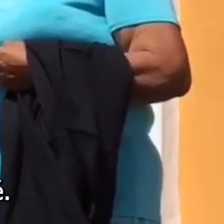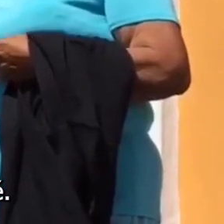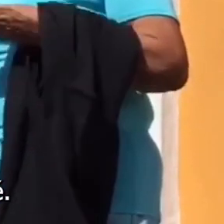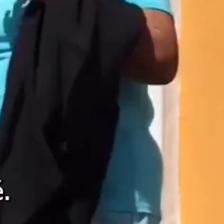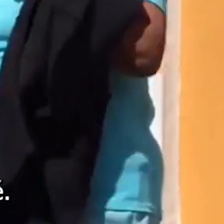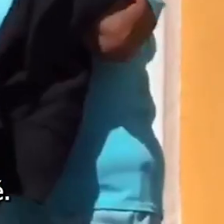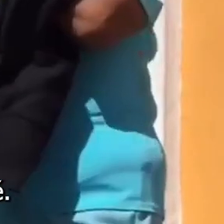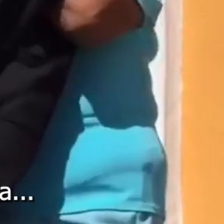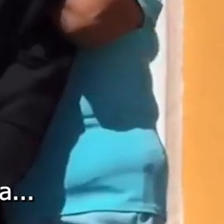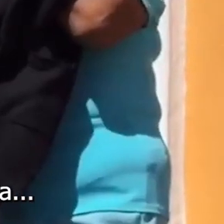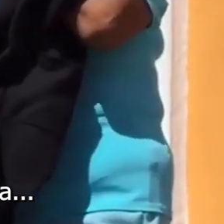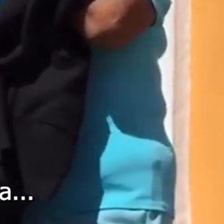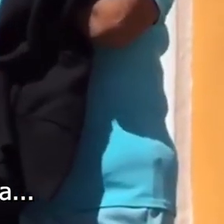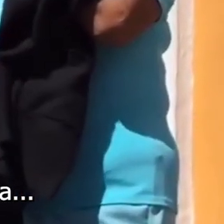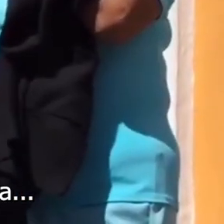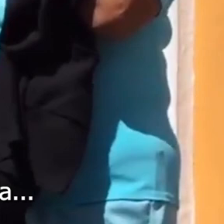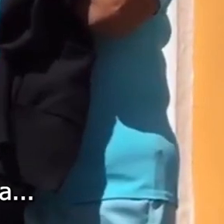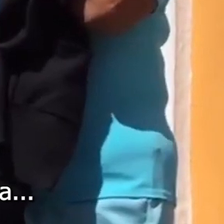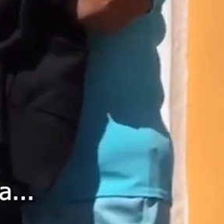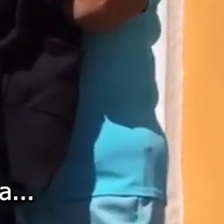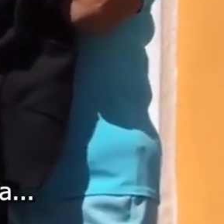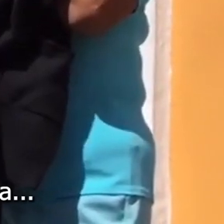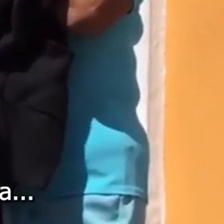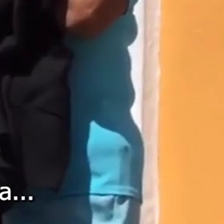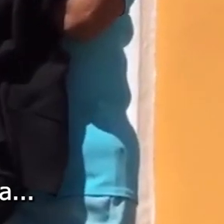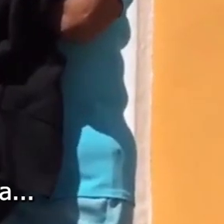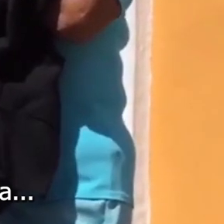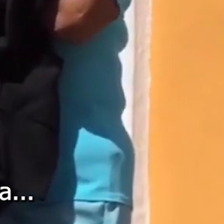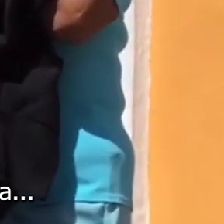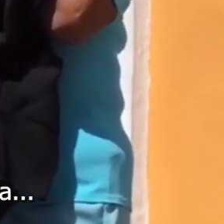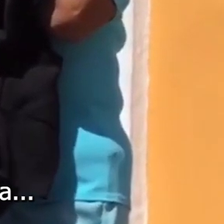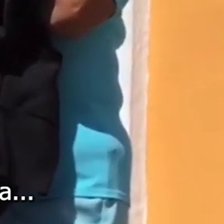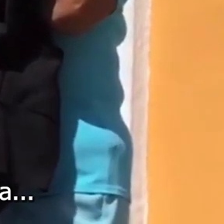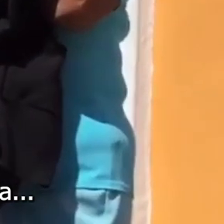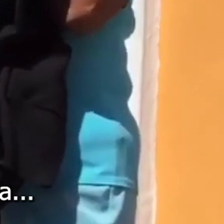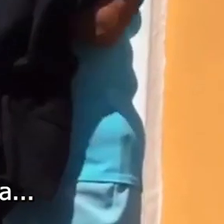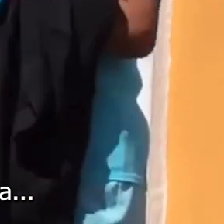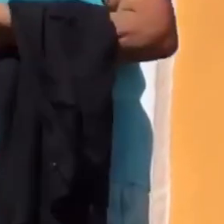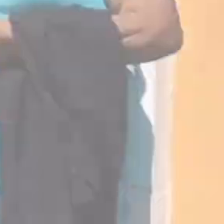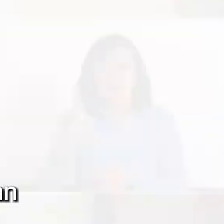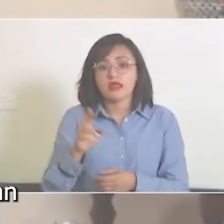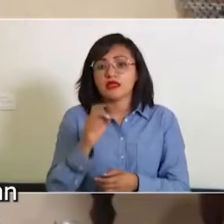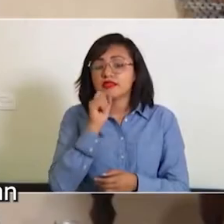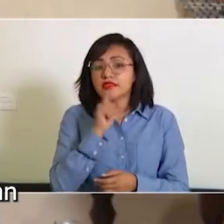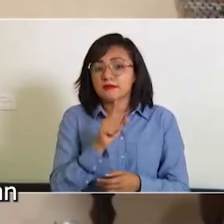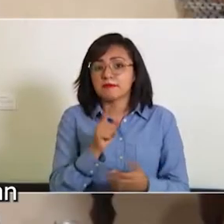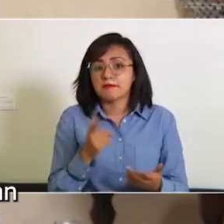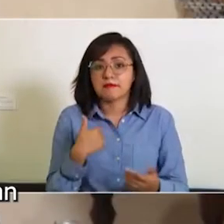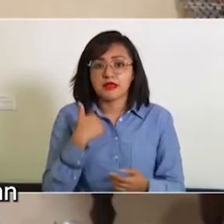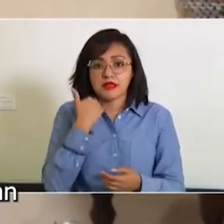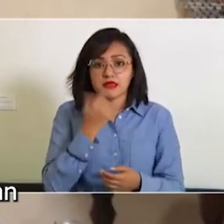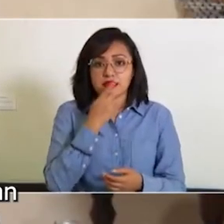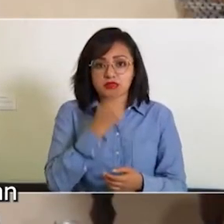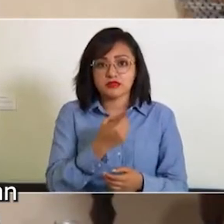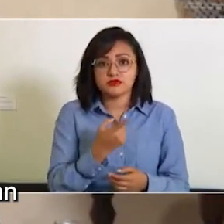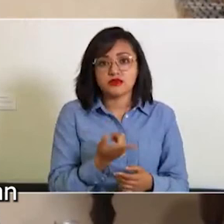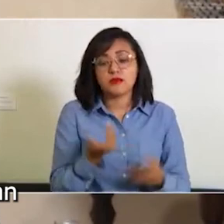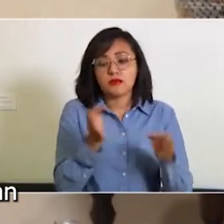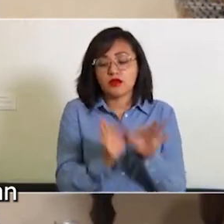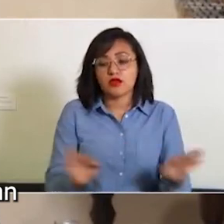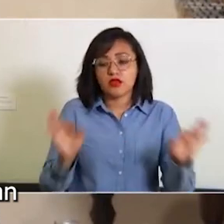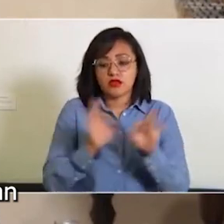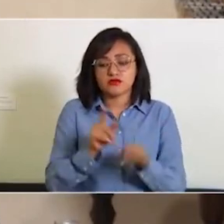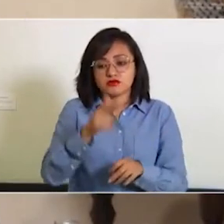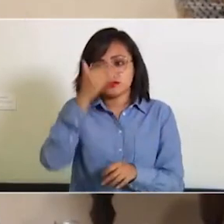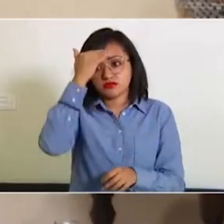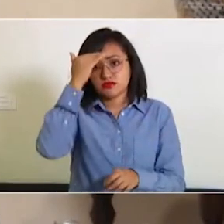culpable, pagaré. Solo déjenme verla unos momentos, estar con ella. Debo decir que también es importante